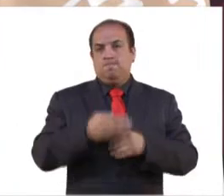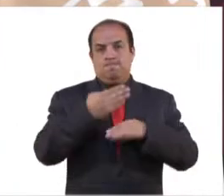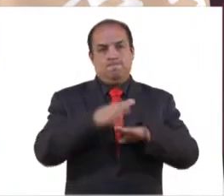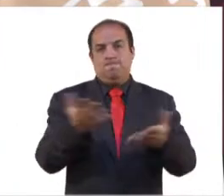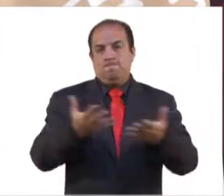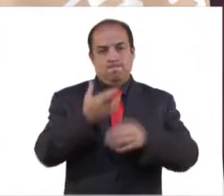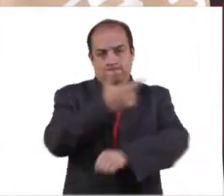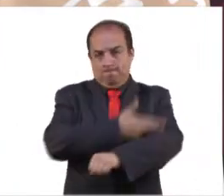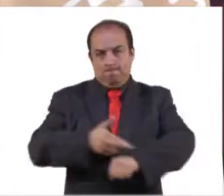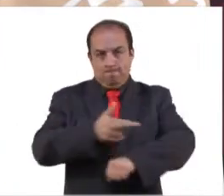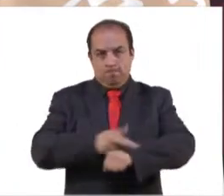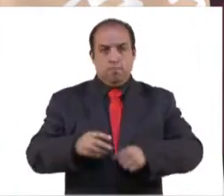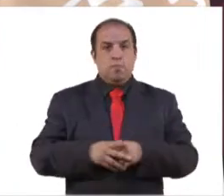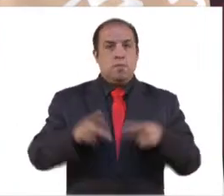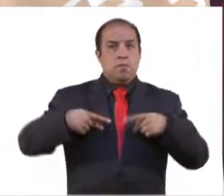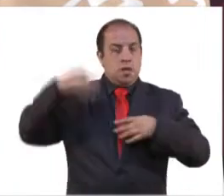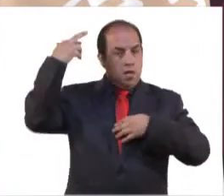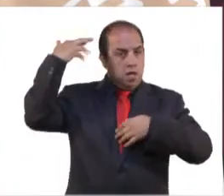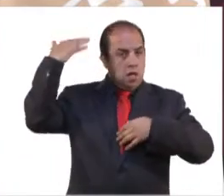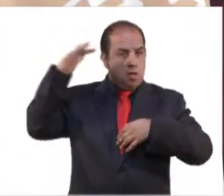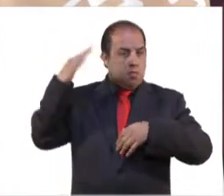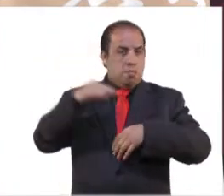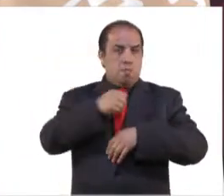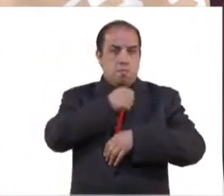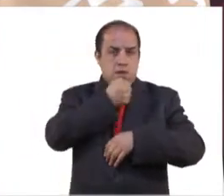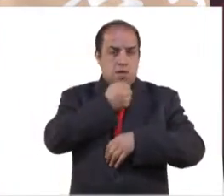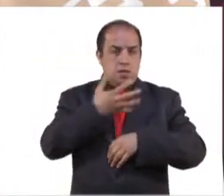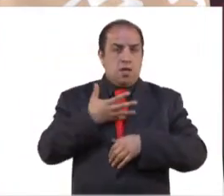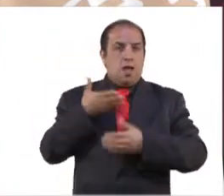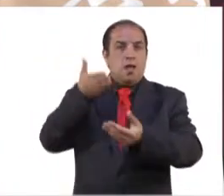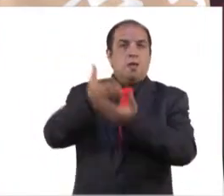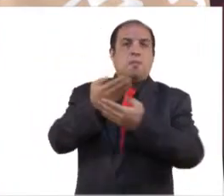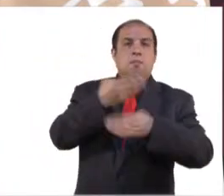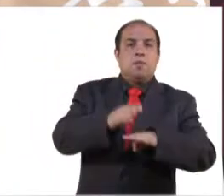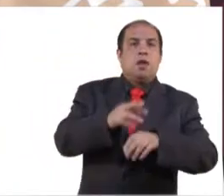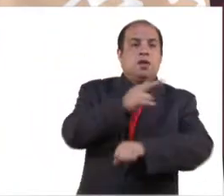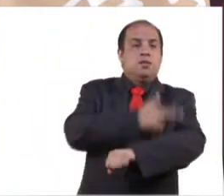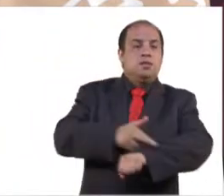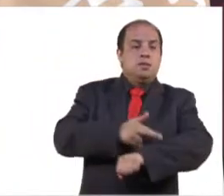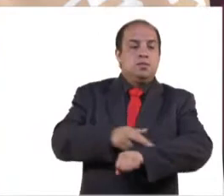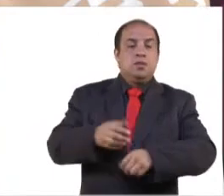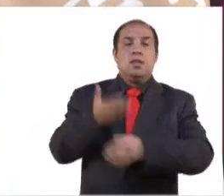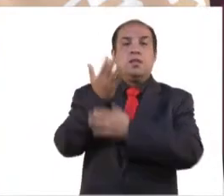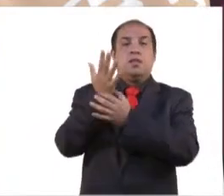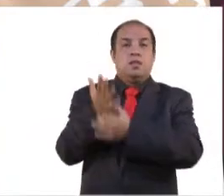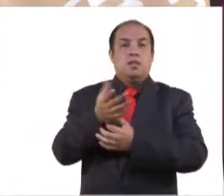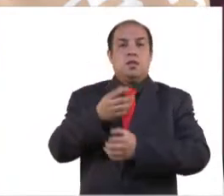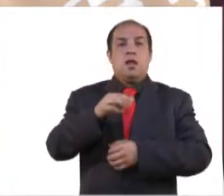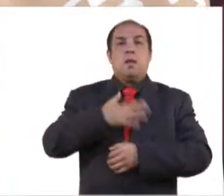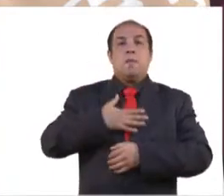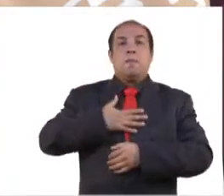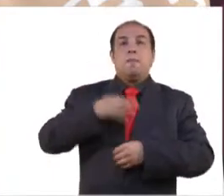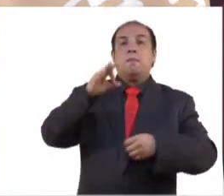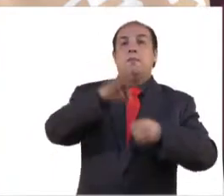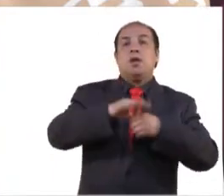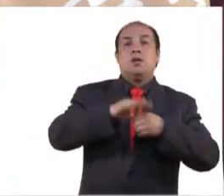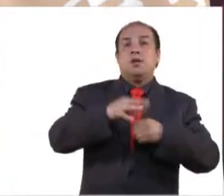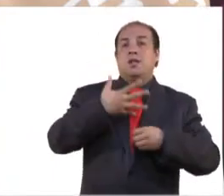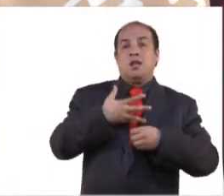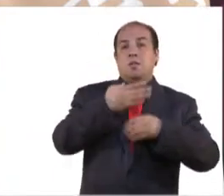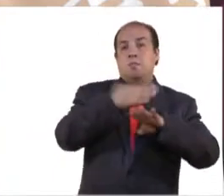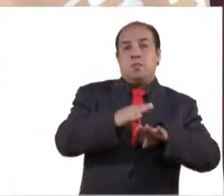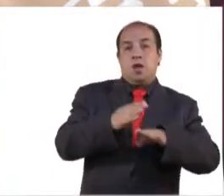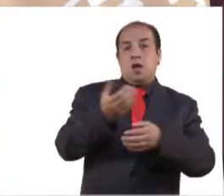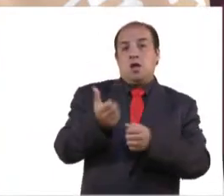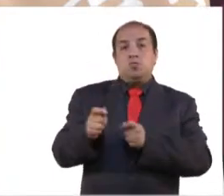sino el adulto mayor sacaba su cuenta y decía, aquí deposítenme. Entonces, es una cuenta que no está bajo la administración